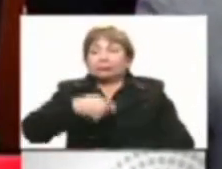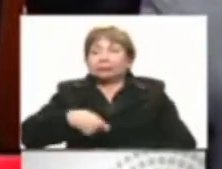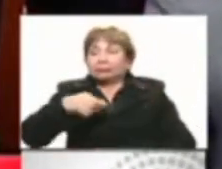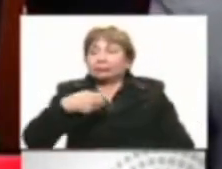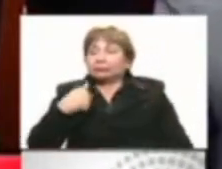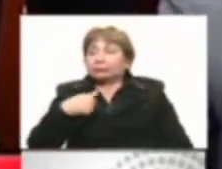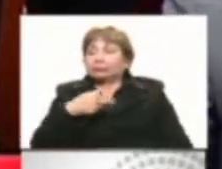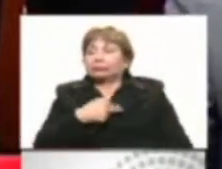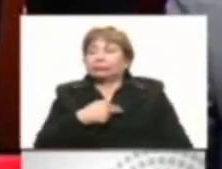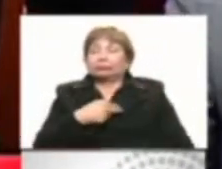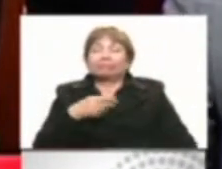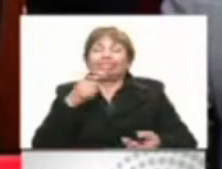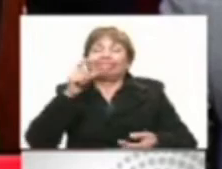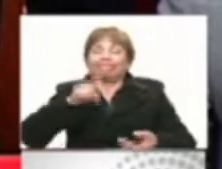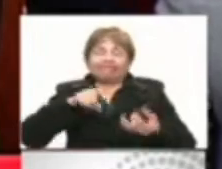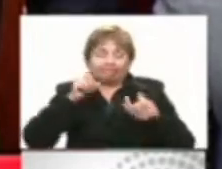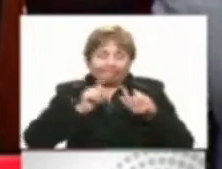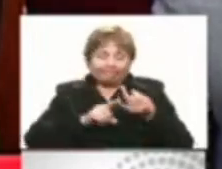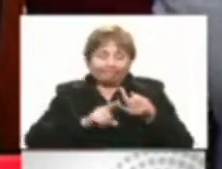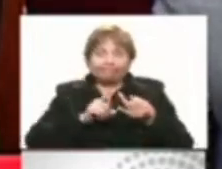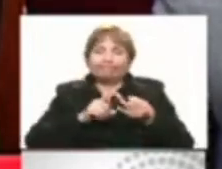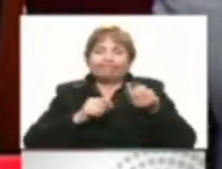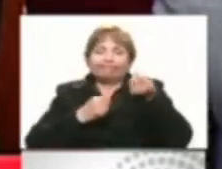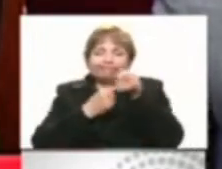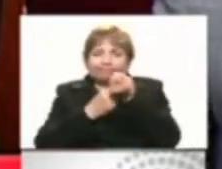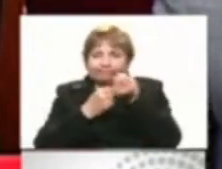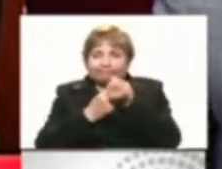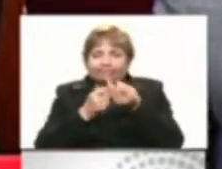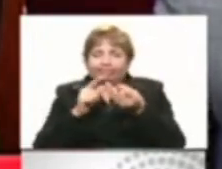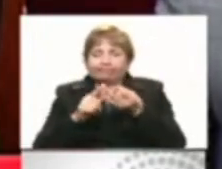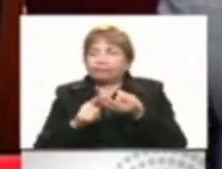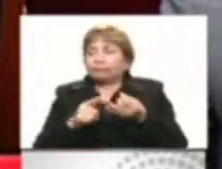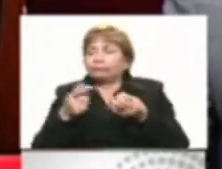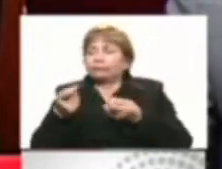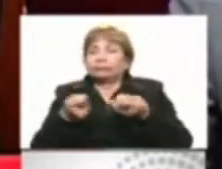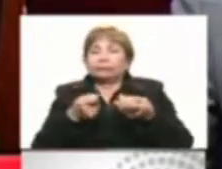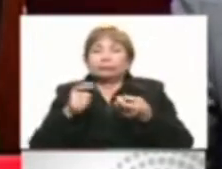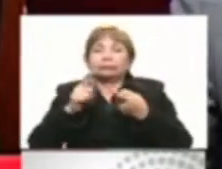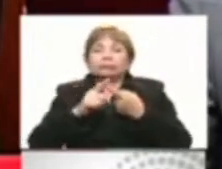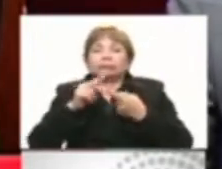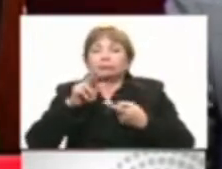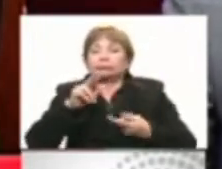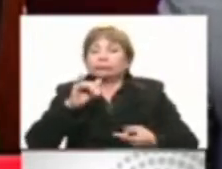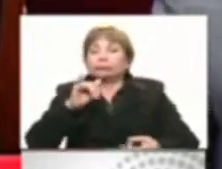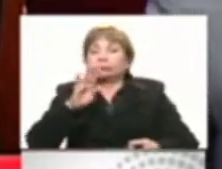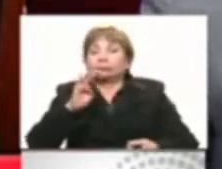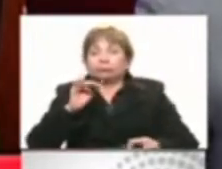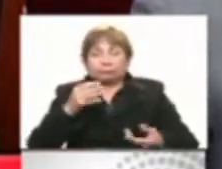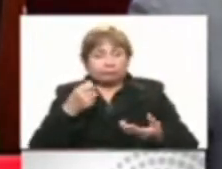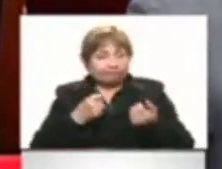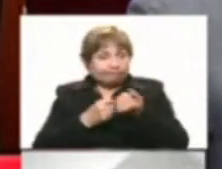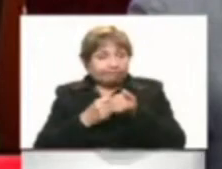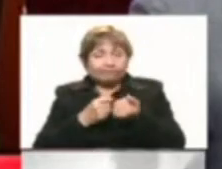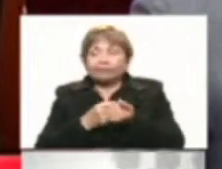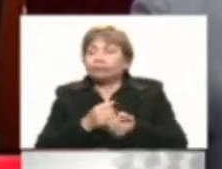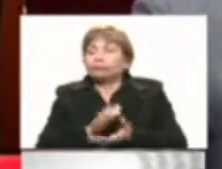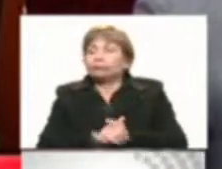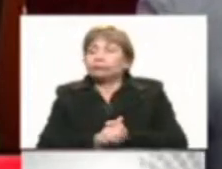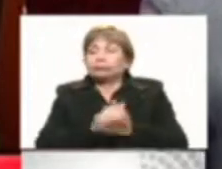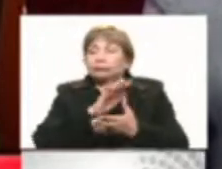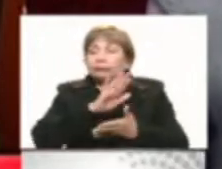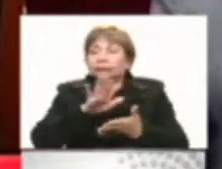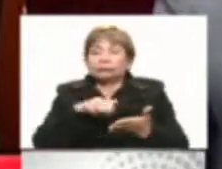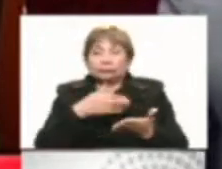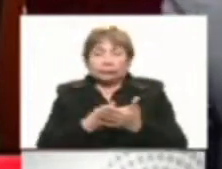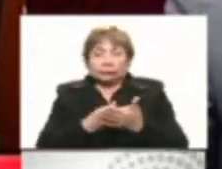planteamos que necesitamos fortalecer la administración tributaria, necesitamos fortalecer toda la